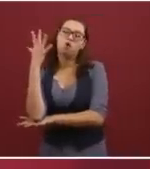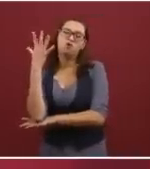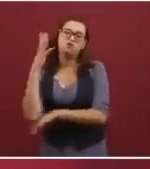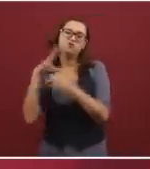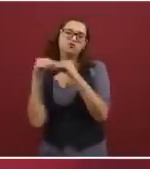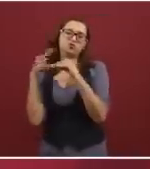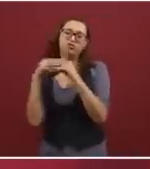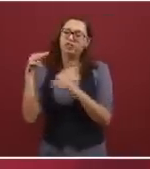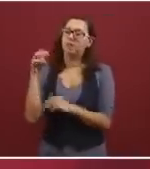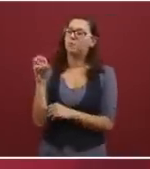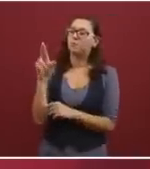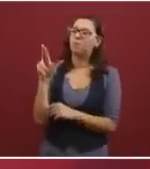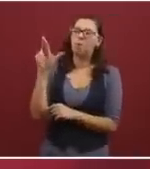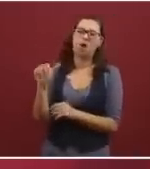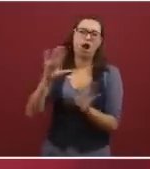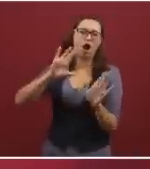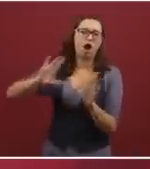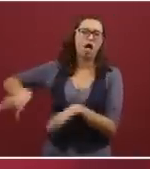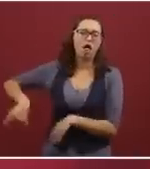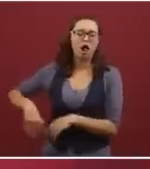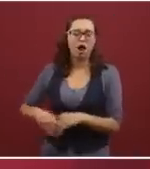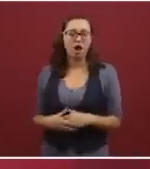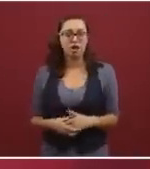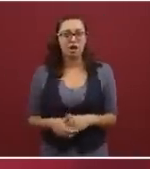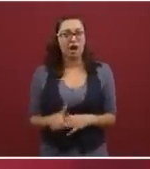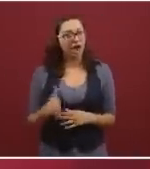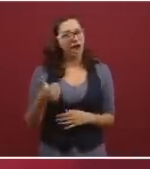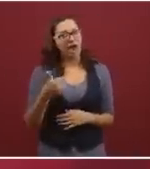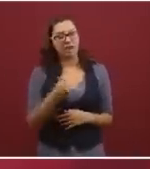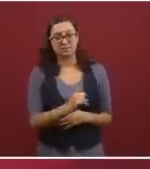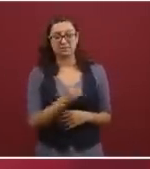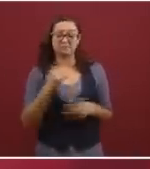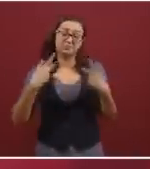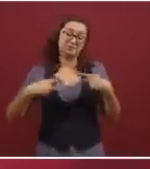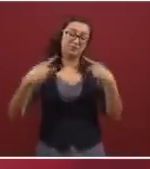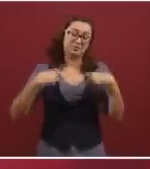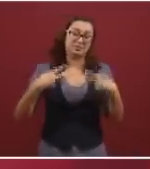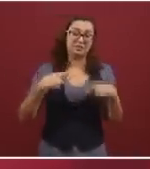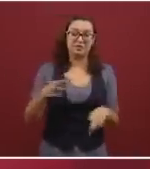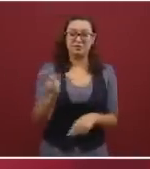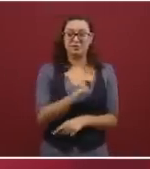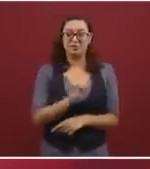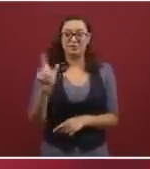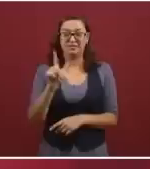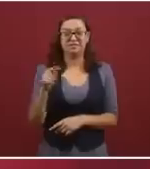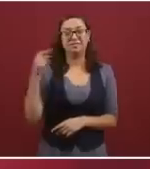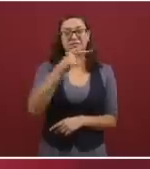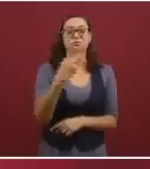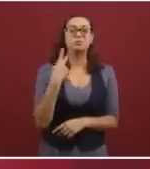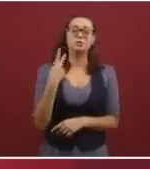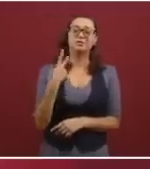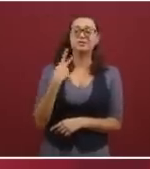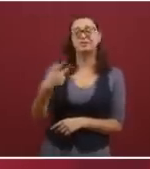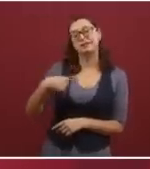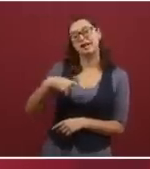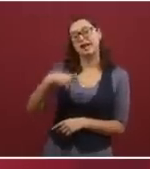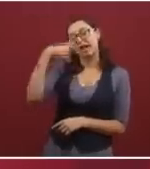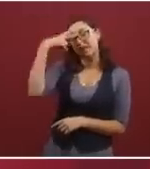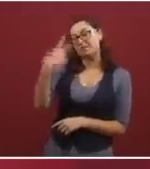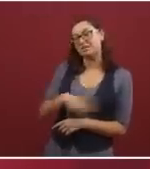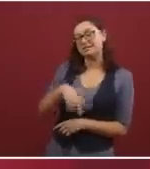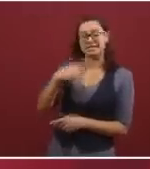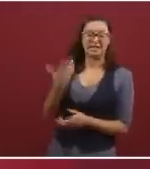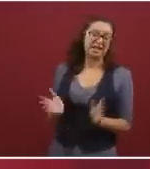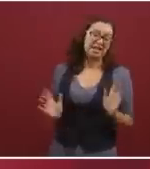un personaje famoso de la picaresca política mexicana.